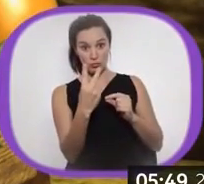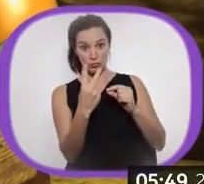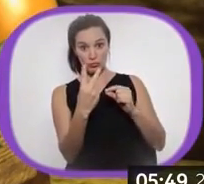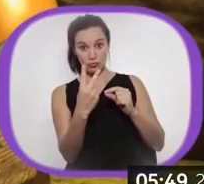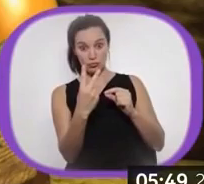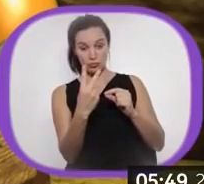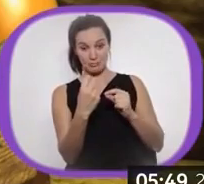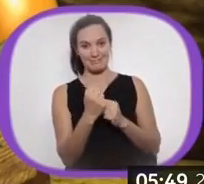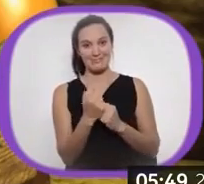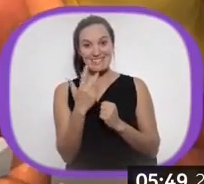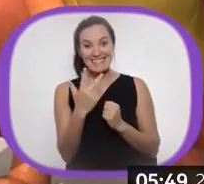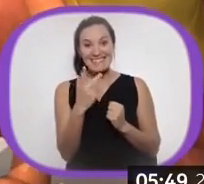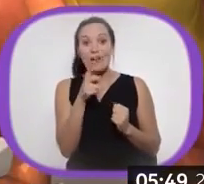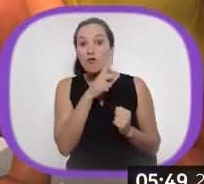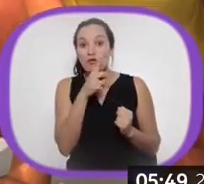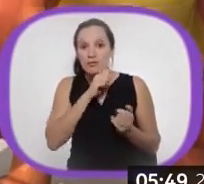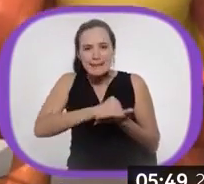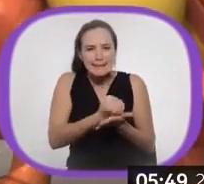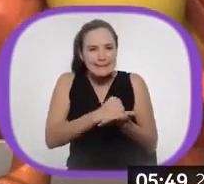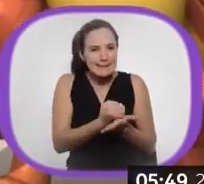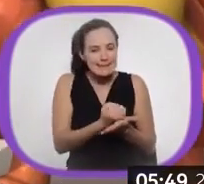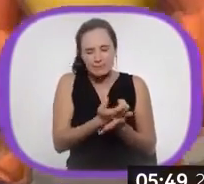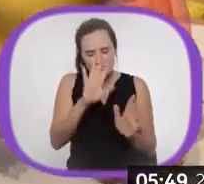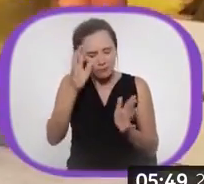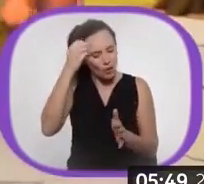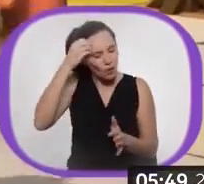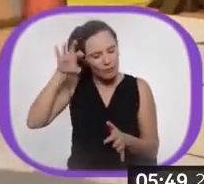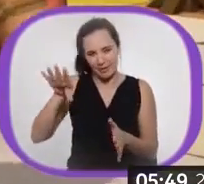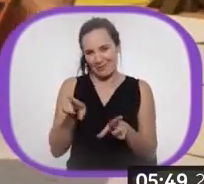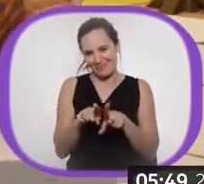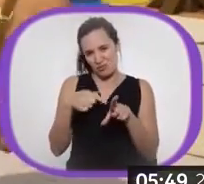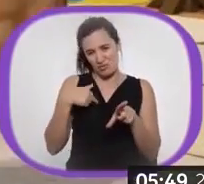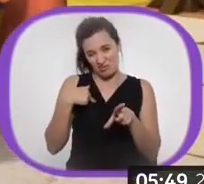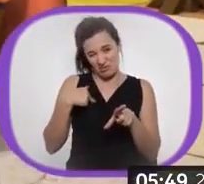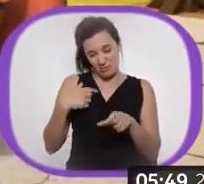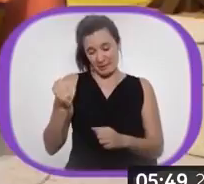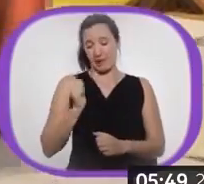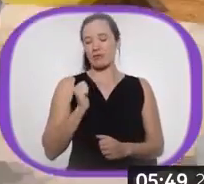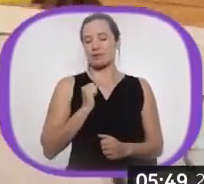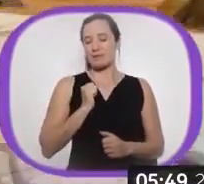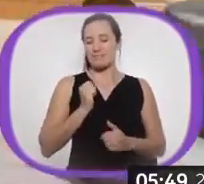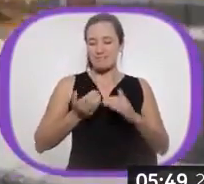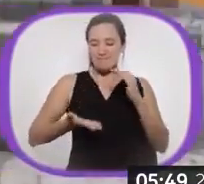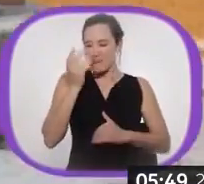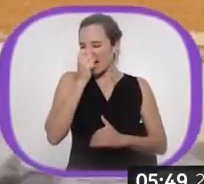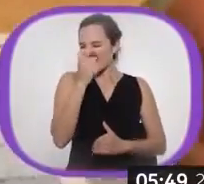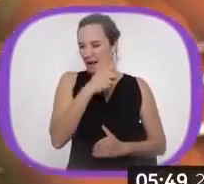Y tres bellotas trituradas. ¡Olvídenlo! Aún así voy a ser el caballero más rápido de